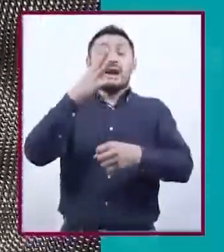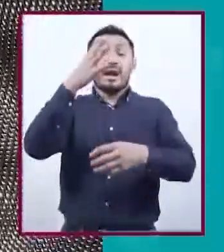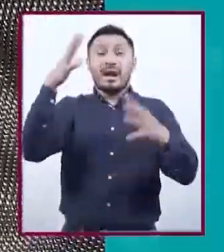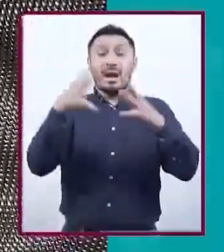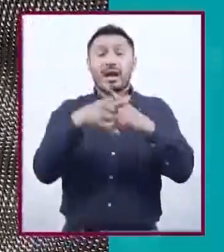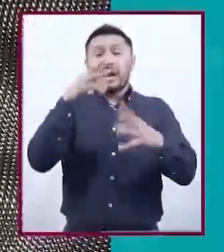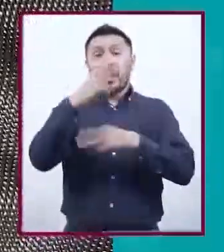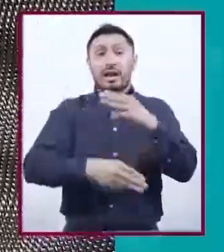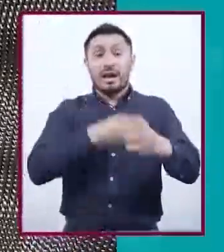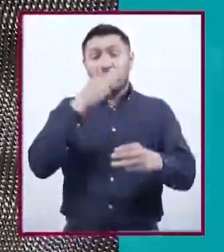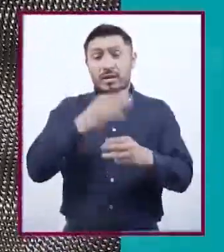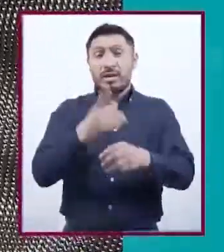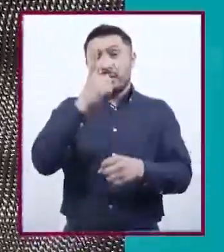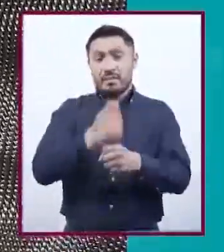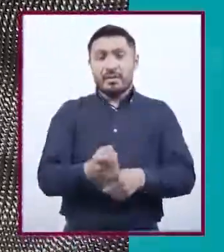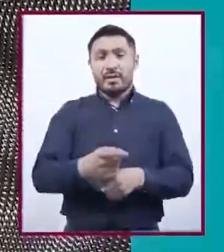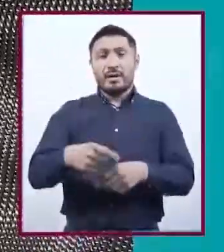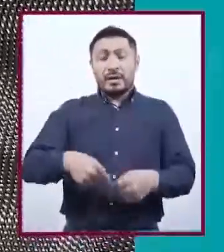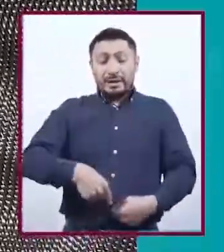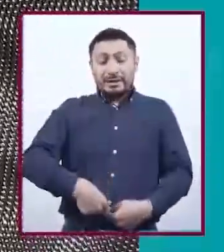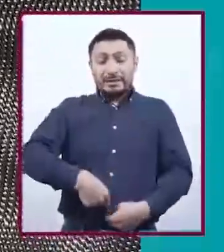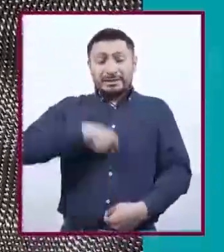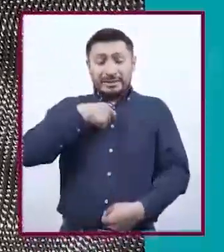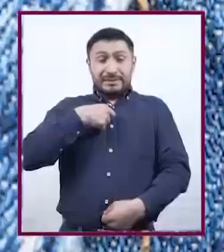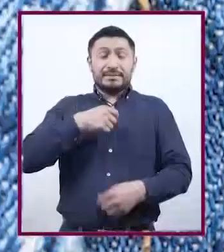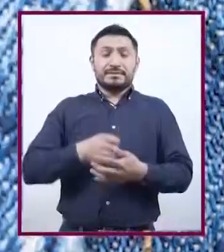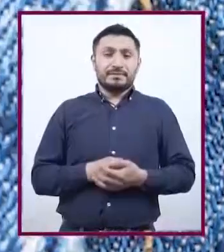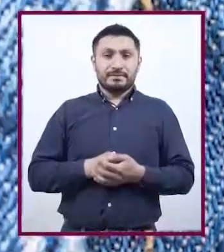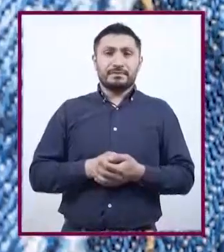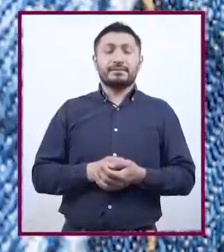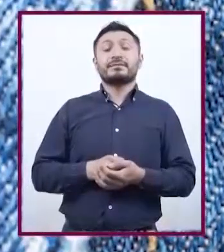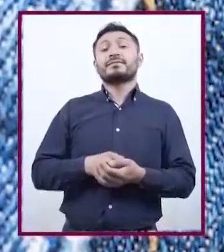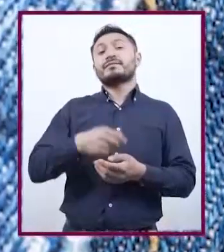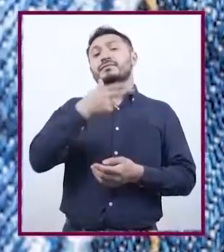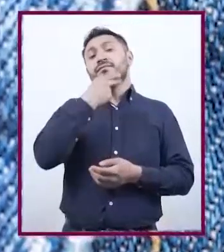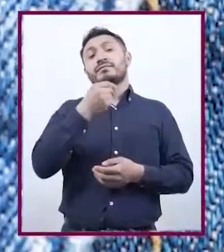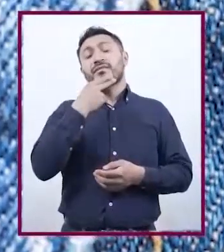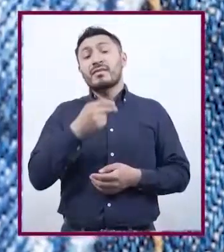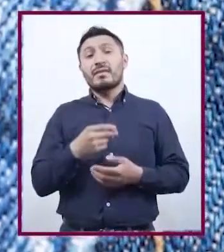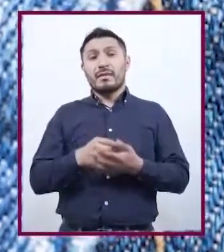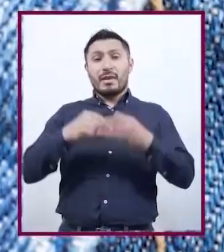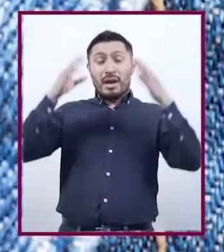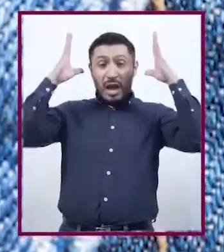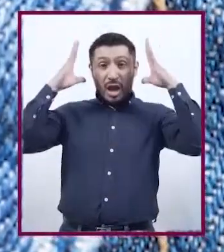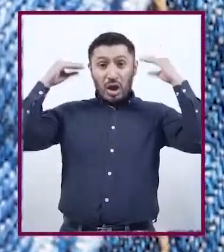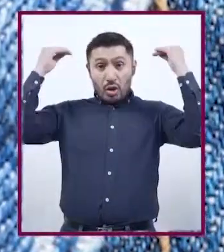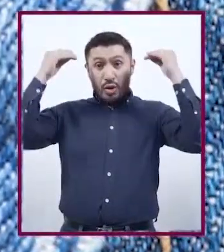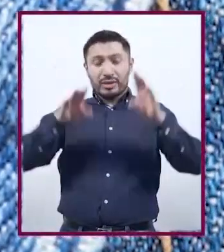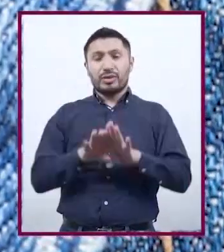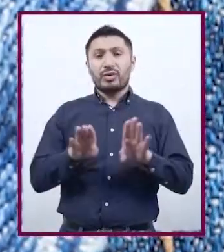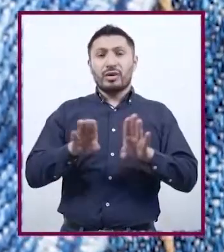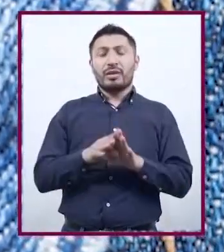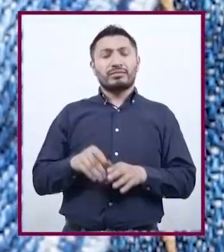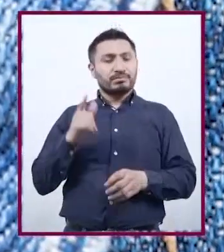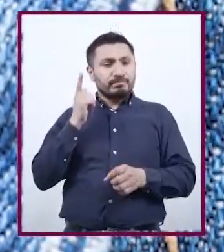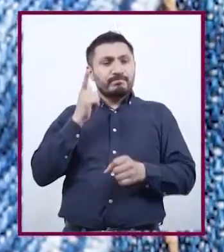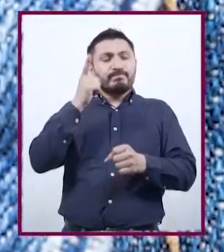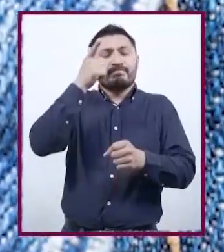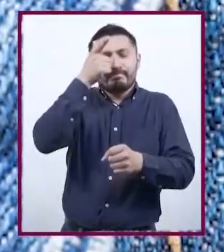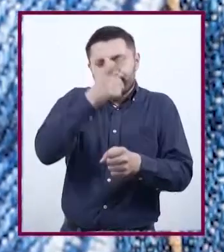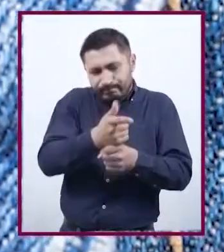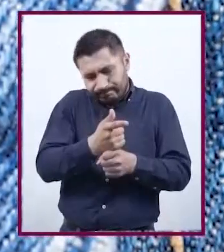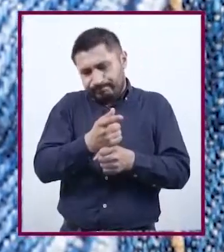fue el cierre o zipper. El inventor sueco Guillem Sundbach había dado con el diseño del cierre